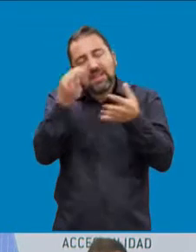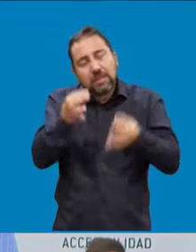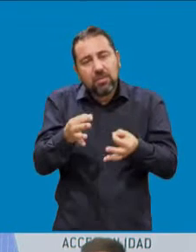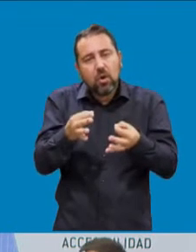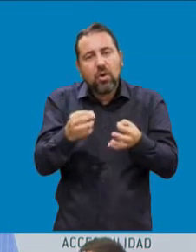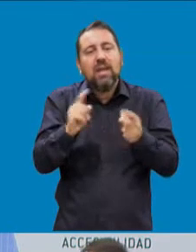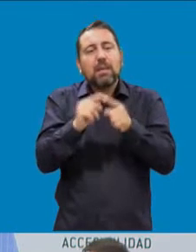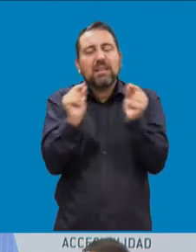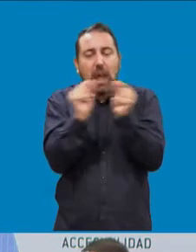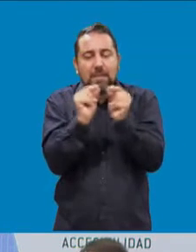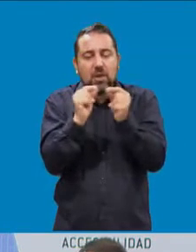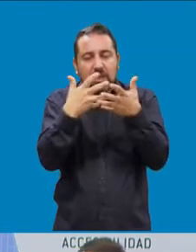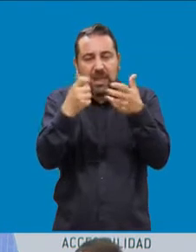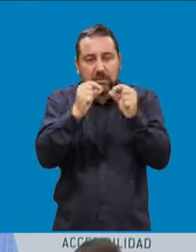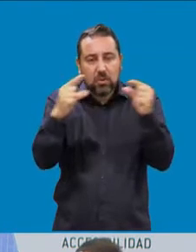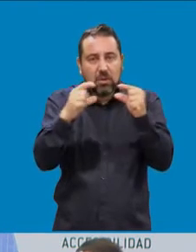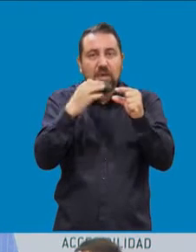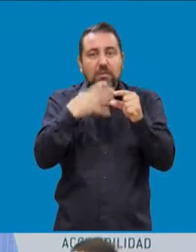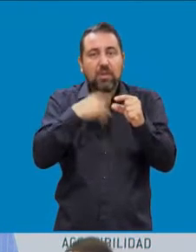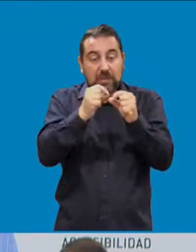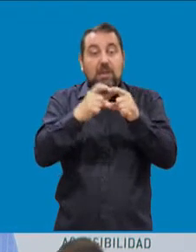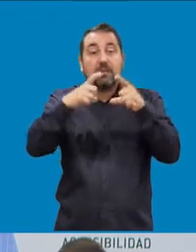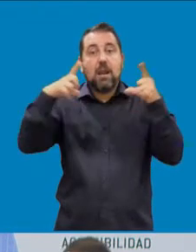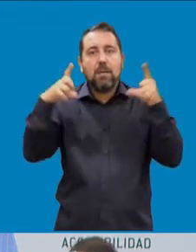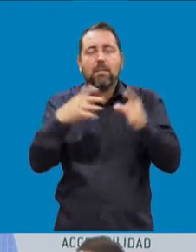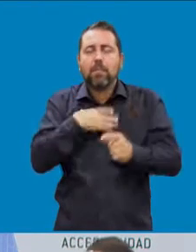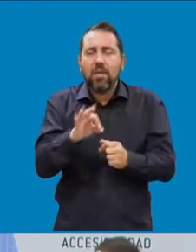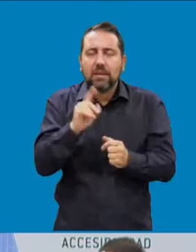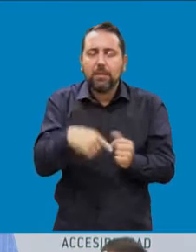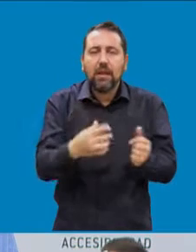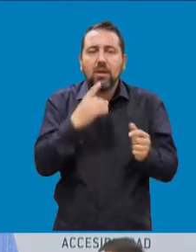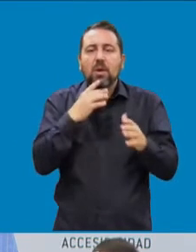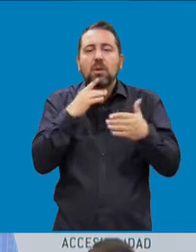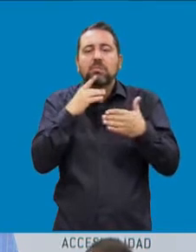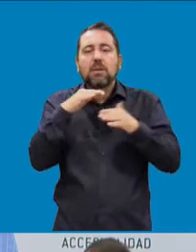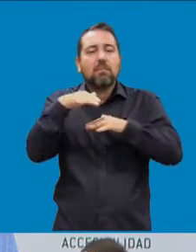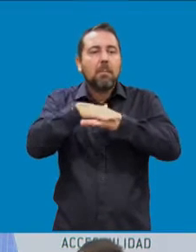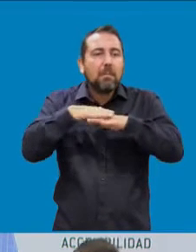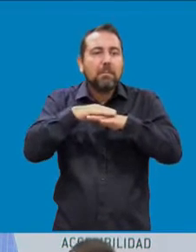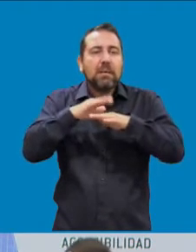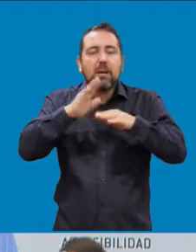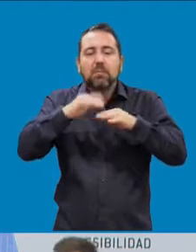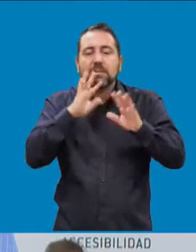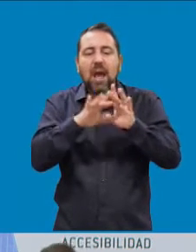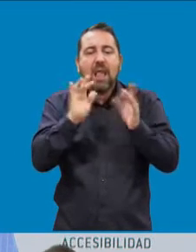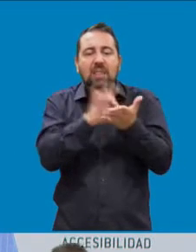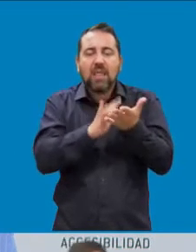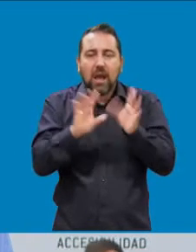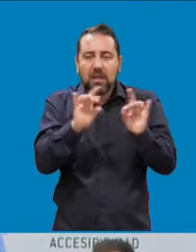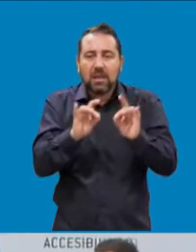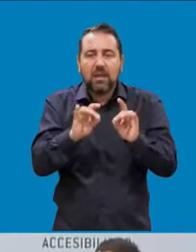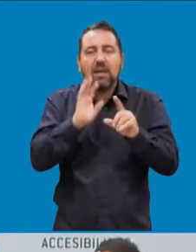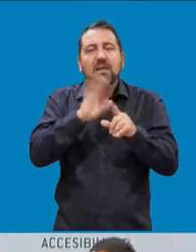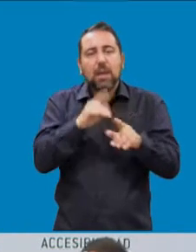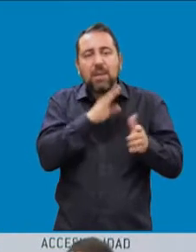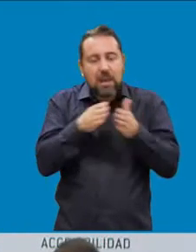tienen carga semántica o descripción, el tamaño del texto, si tenía que ser reescalable, una superficie